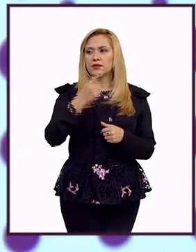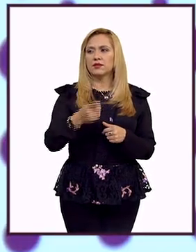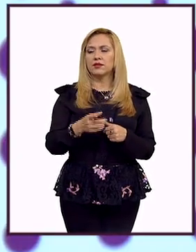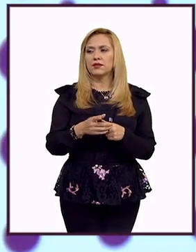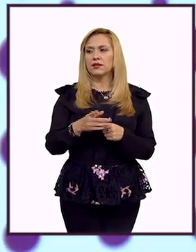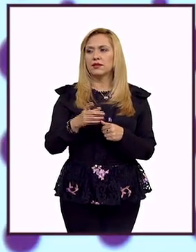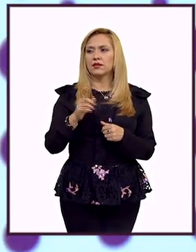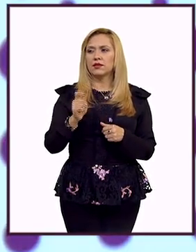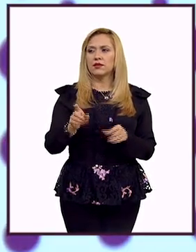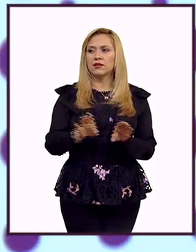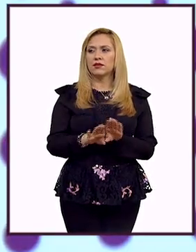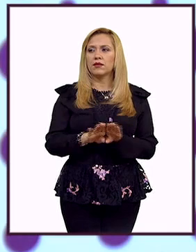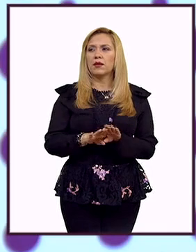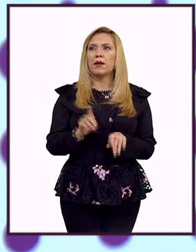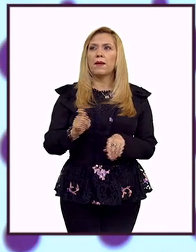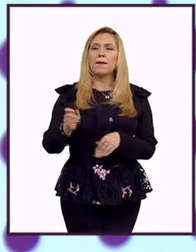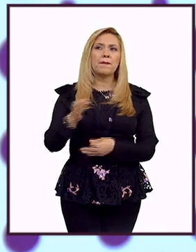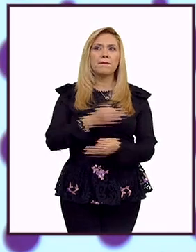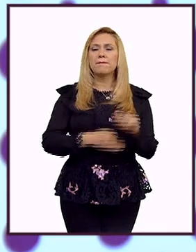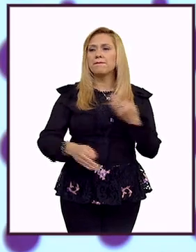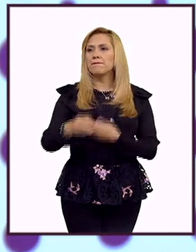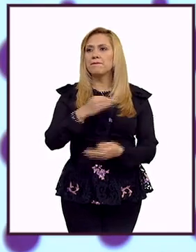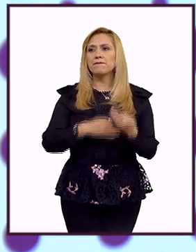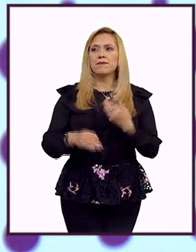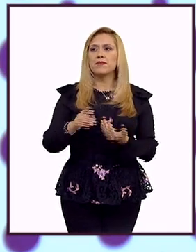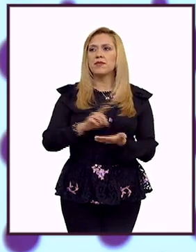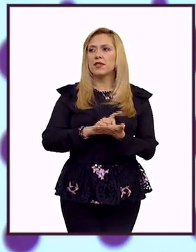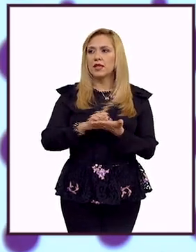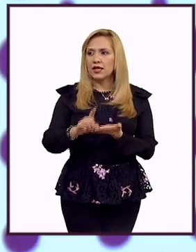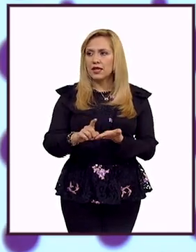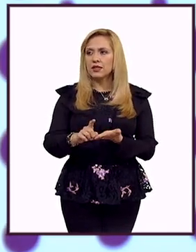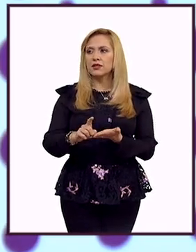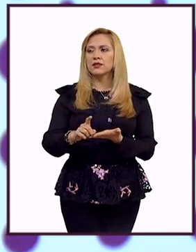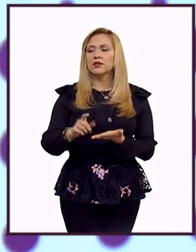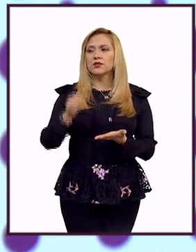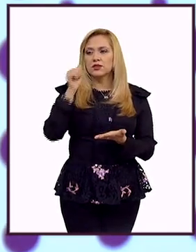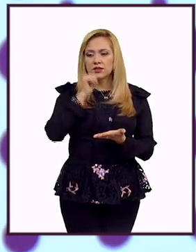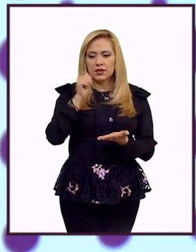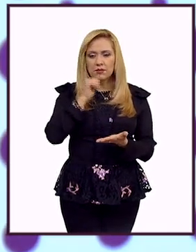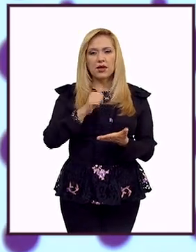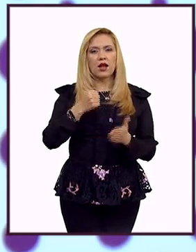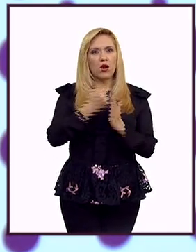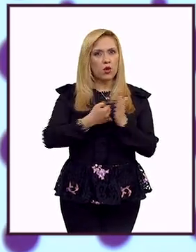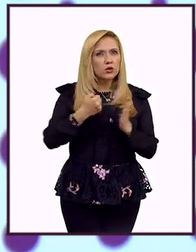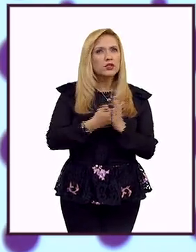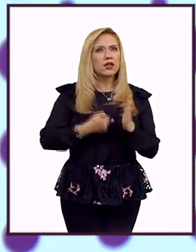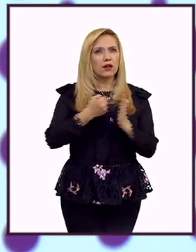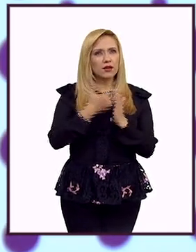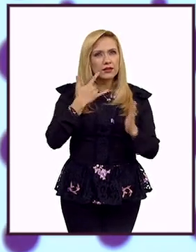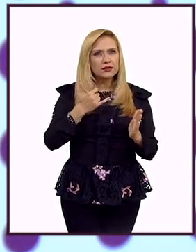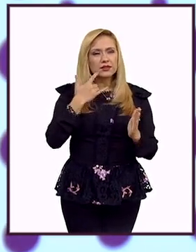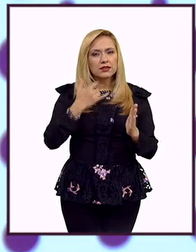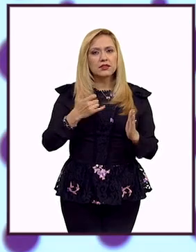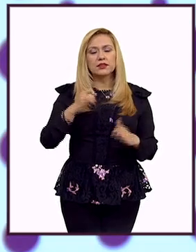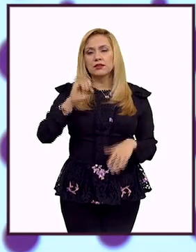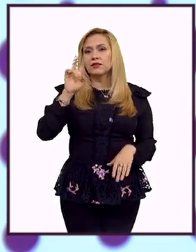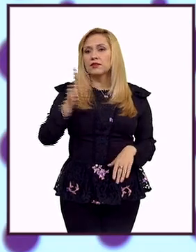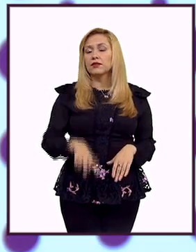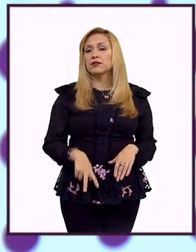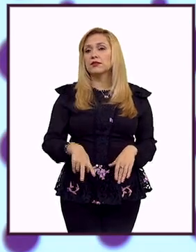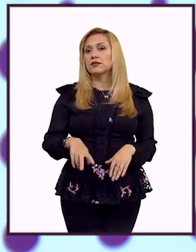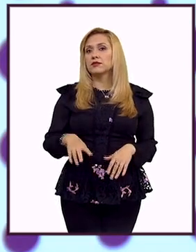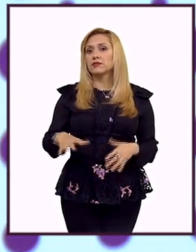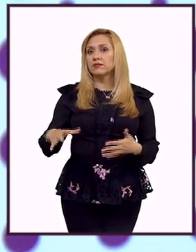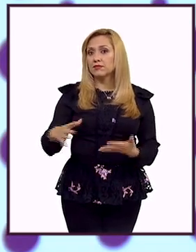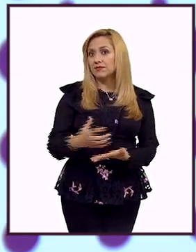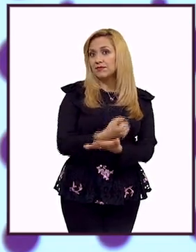nos arrancó contándonos que todo derecho es disputado, todo derecho ha sido ganado a partir de la lucha. Y un poco la declaración sin duda es una gran ganancia, pero no